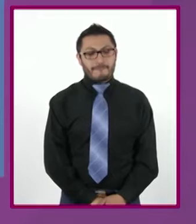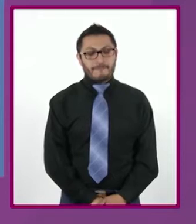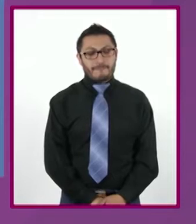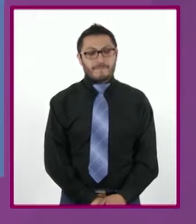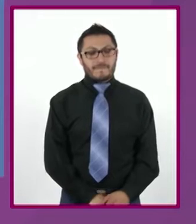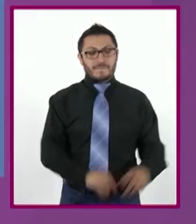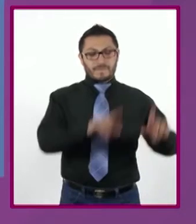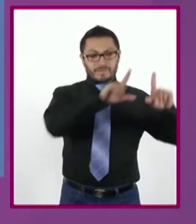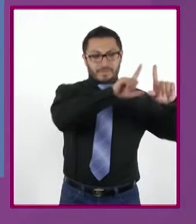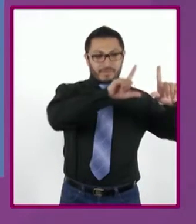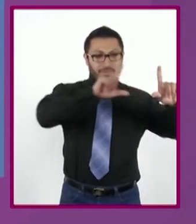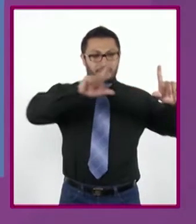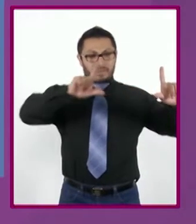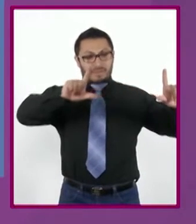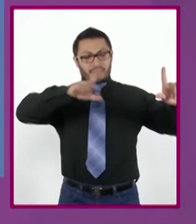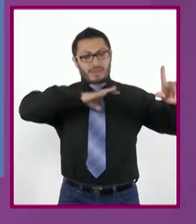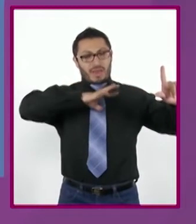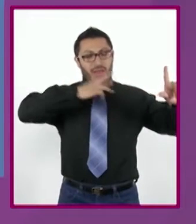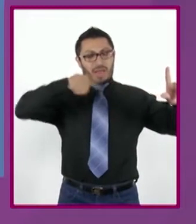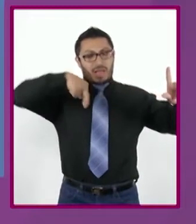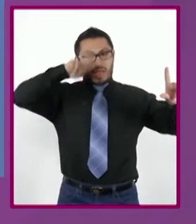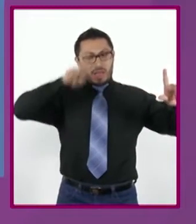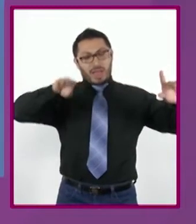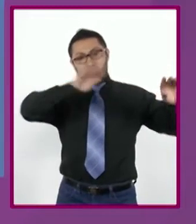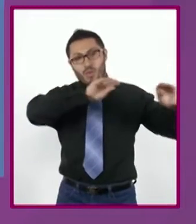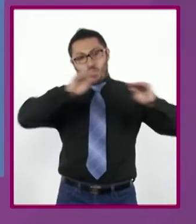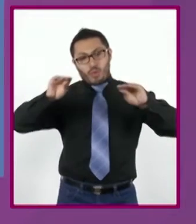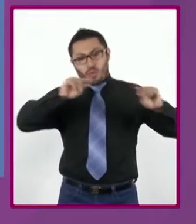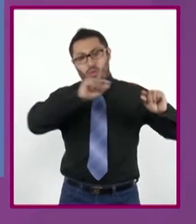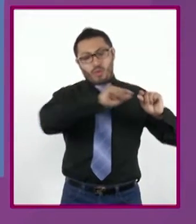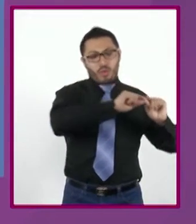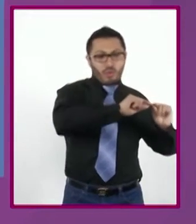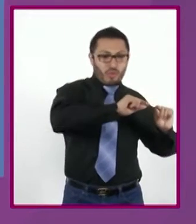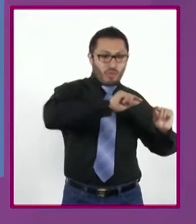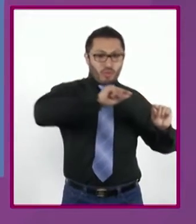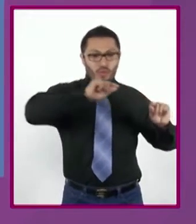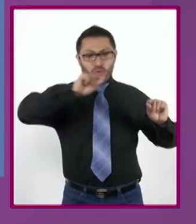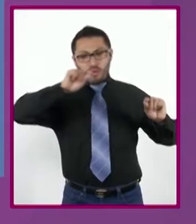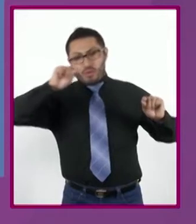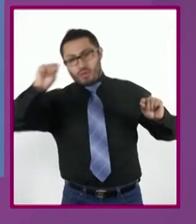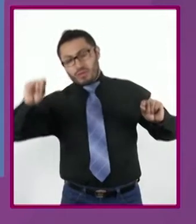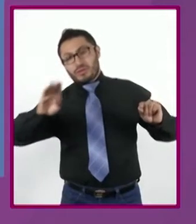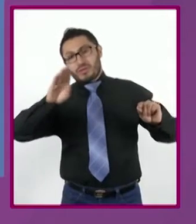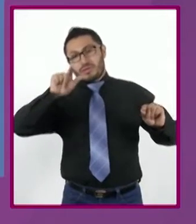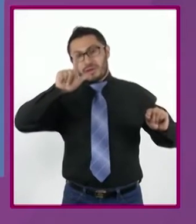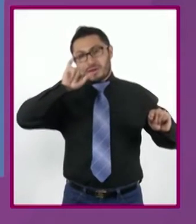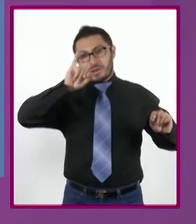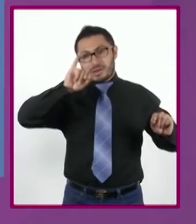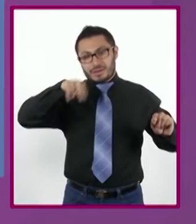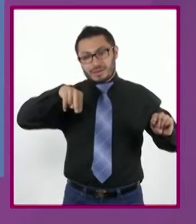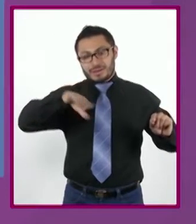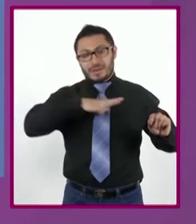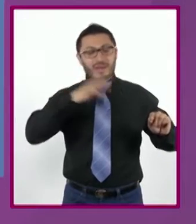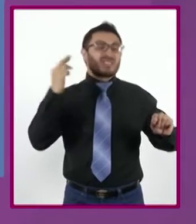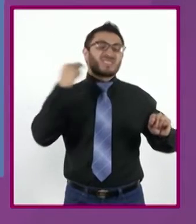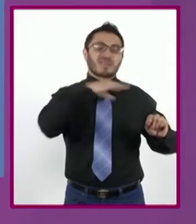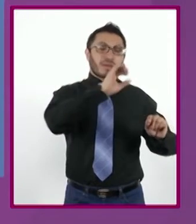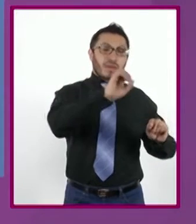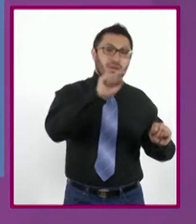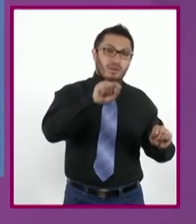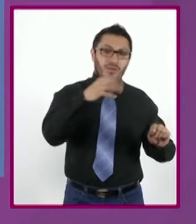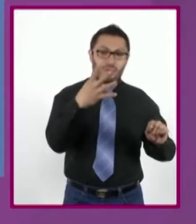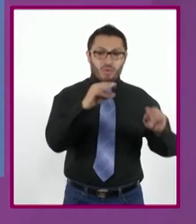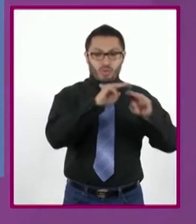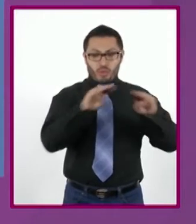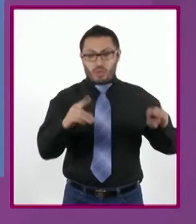La gráfica que se obtiene representa el movimiento rectilíneo uniforme de un balín que tiene una rapidez de 0.4